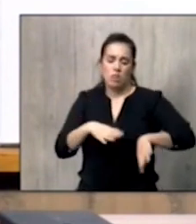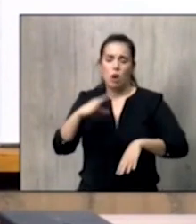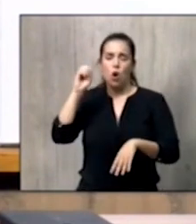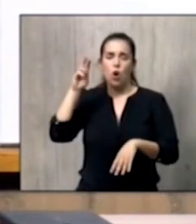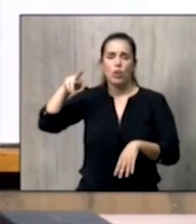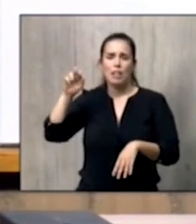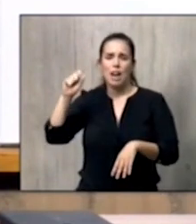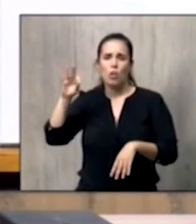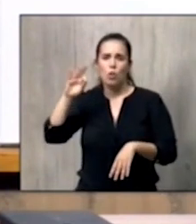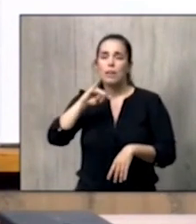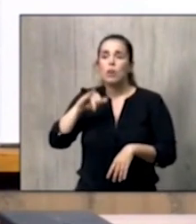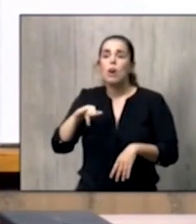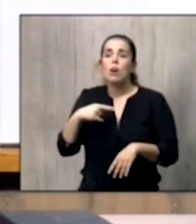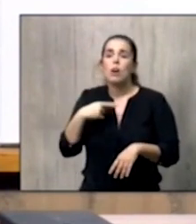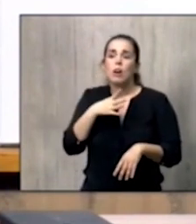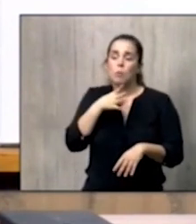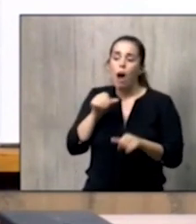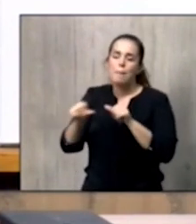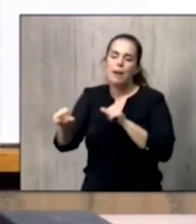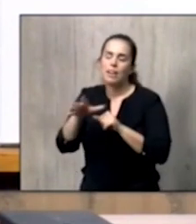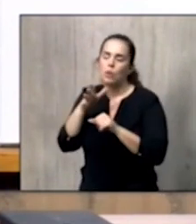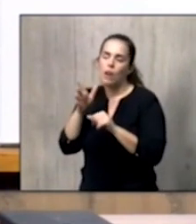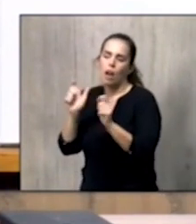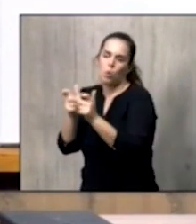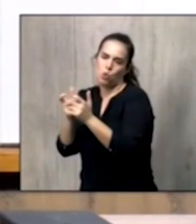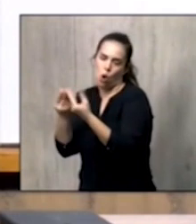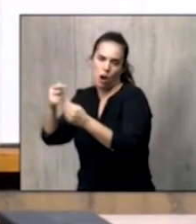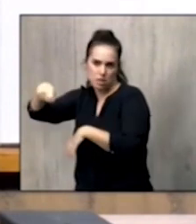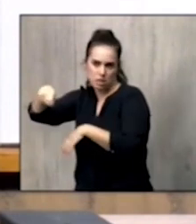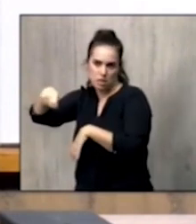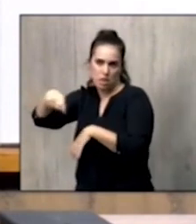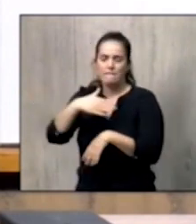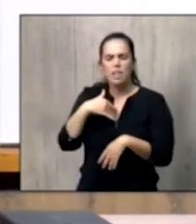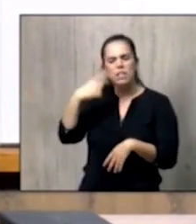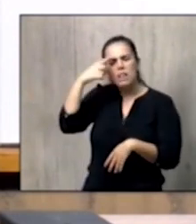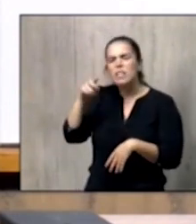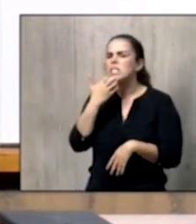dimitir fue después de una reunión con el presidente. Quería saber si había sido esa dimisión